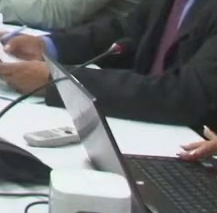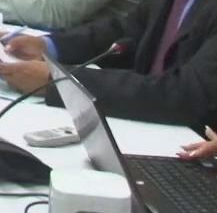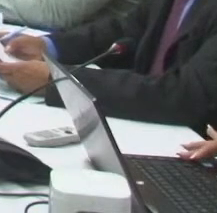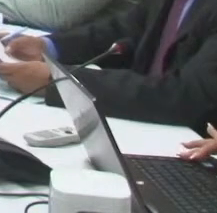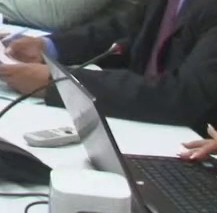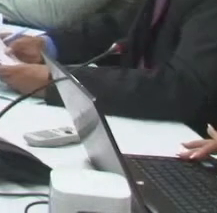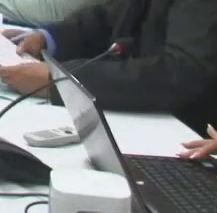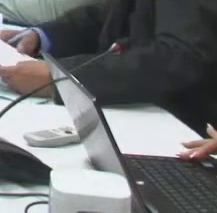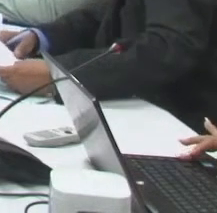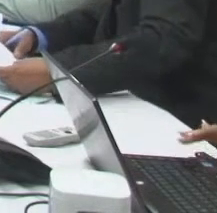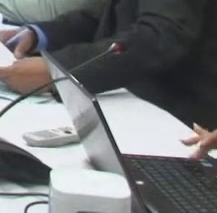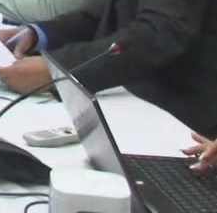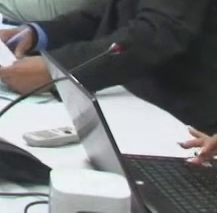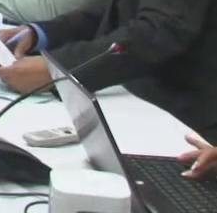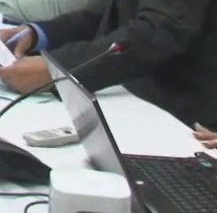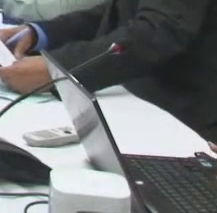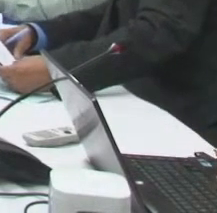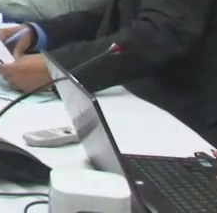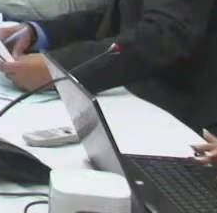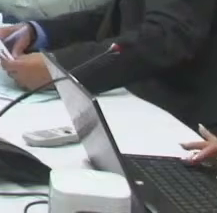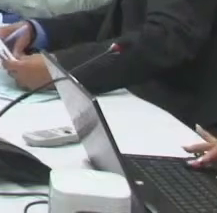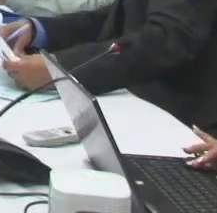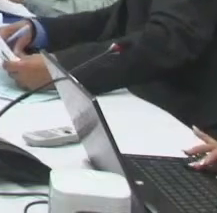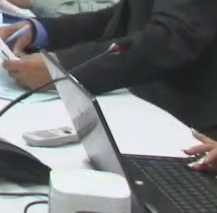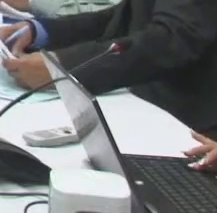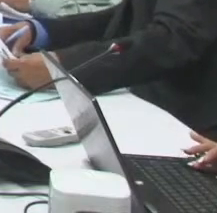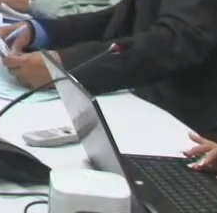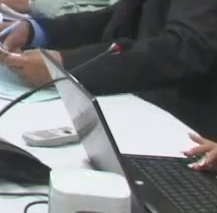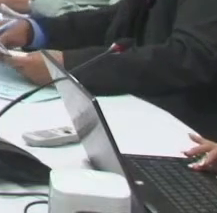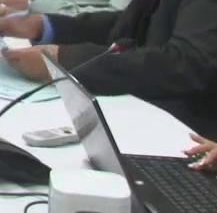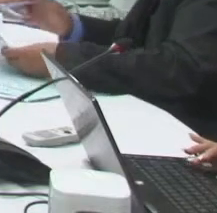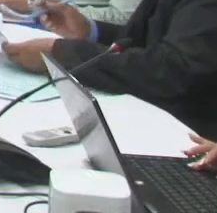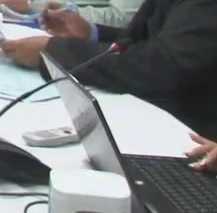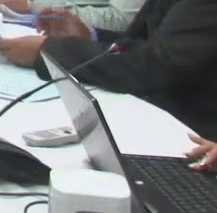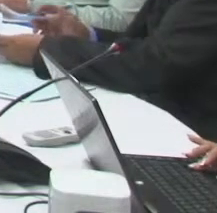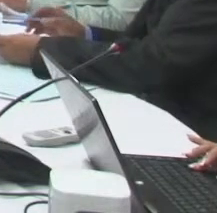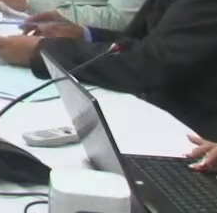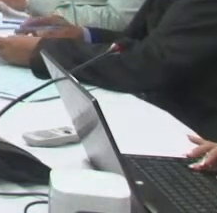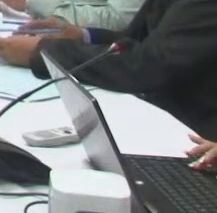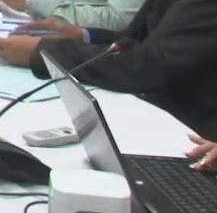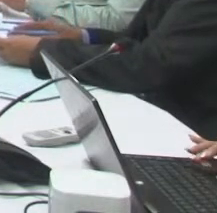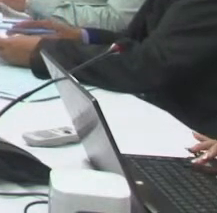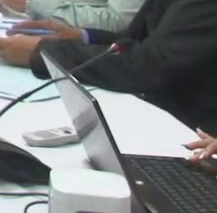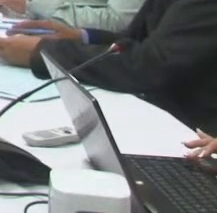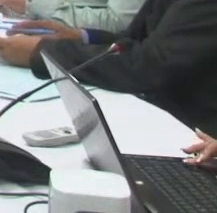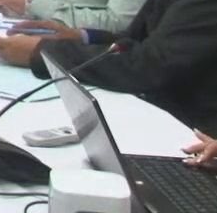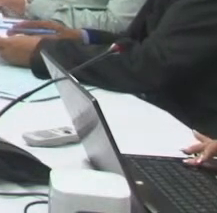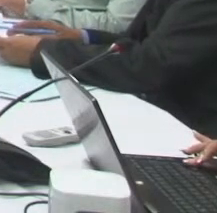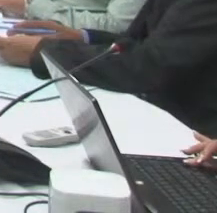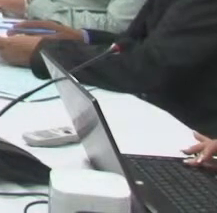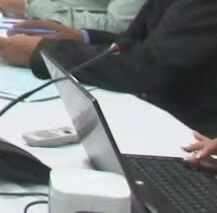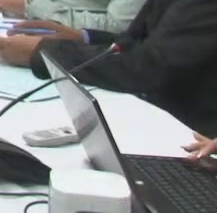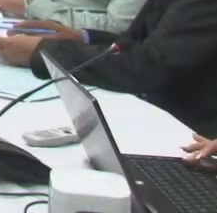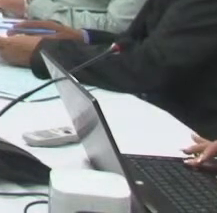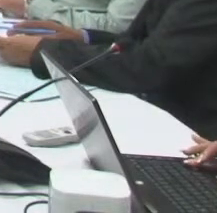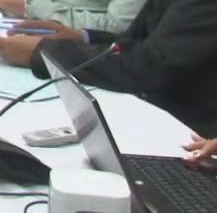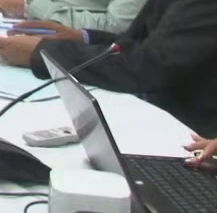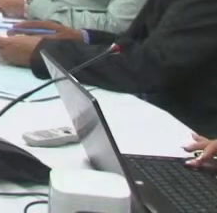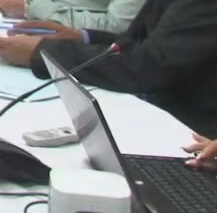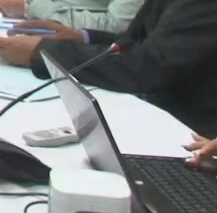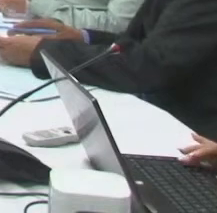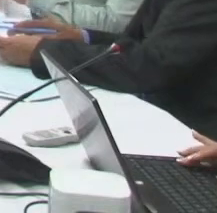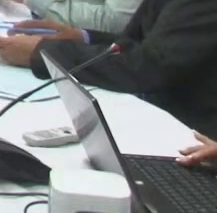funcional. Un segundo. O sea, aclarar que ellos pueden cuando Fiscalía les gire una